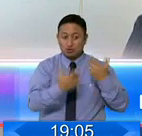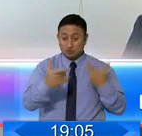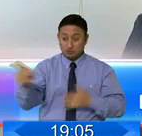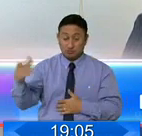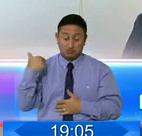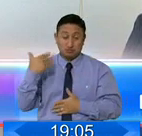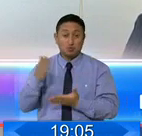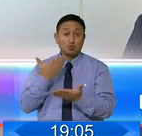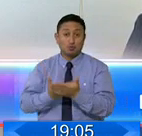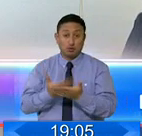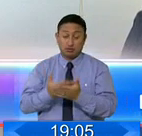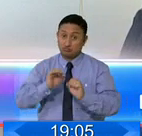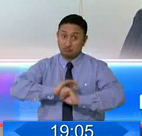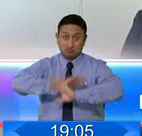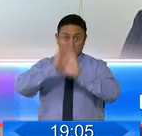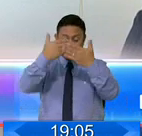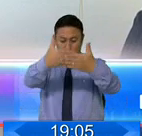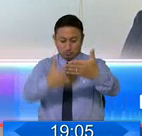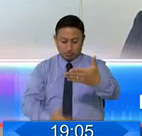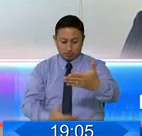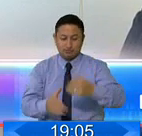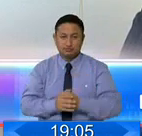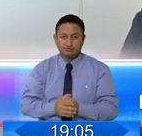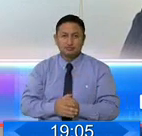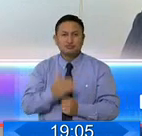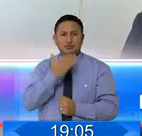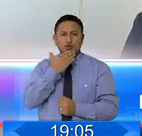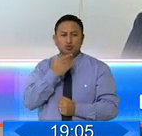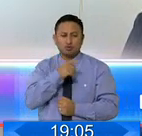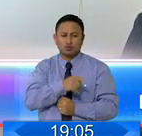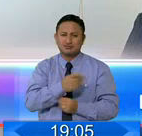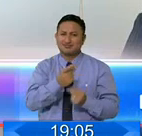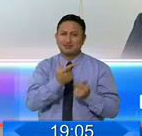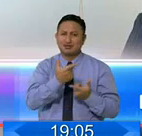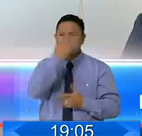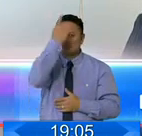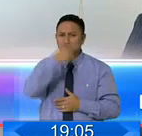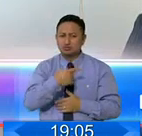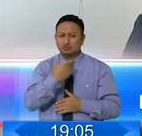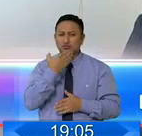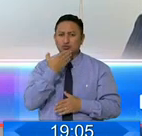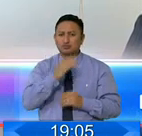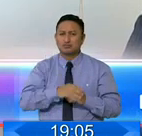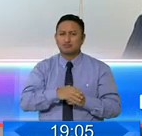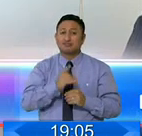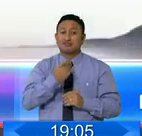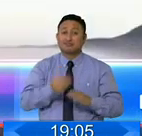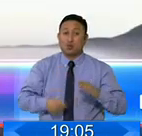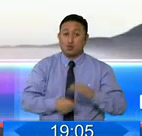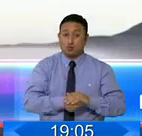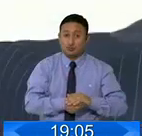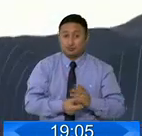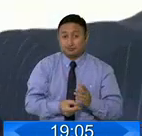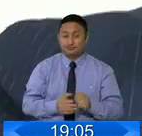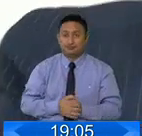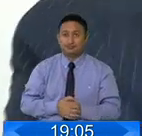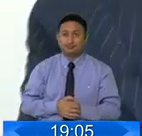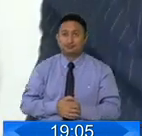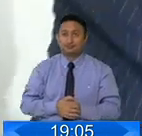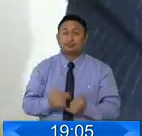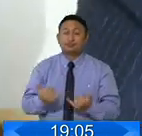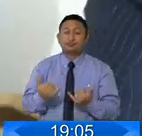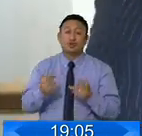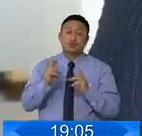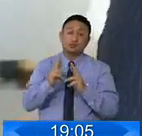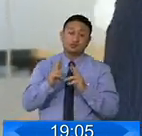muy, muy claras, de cómo lograron una sentencia a través de fraude, soborno y corrupción. La esperanza la centran en